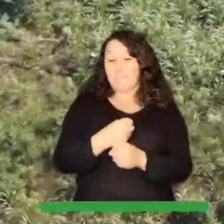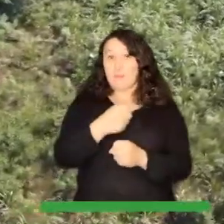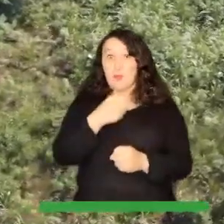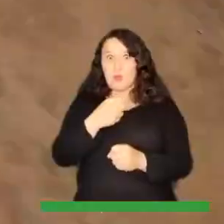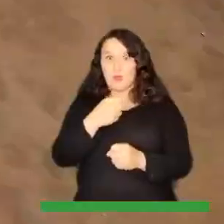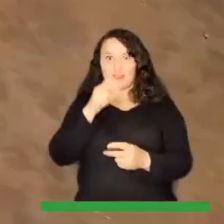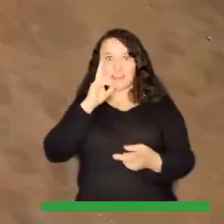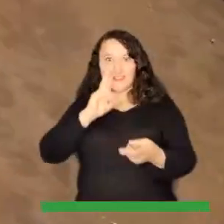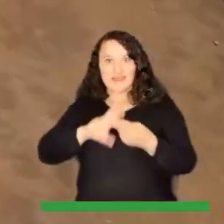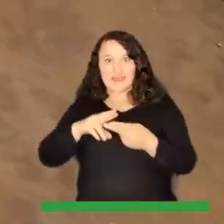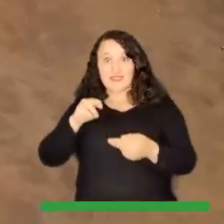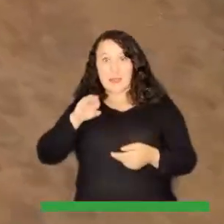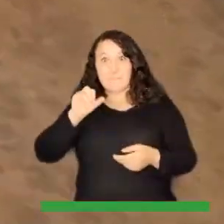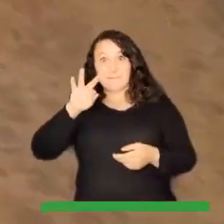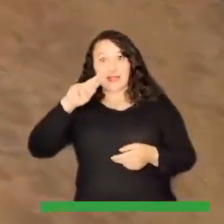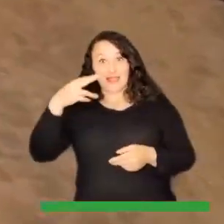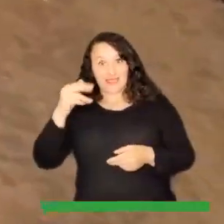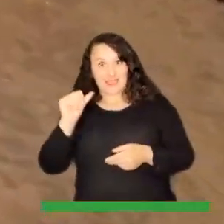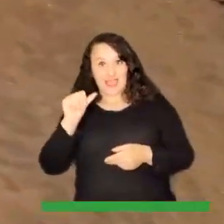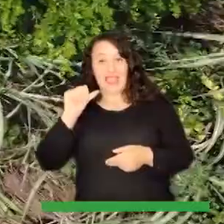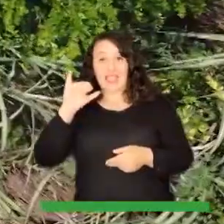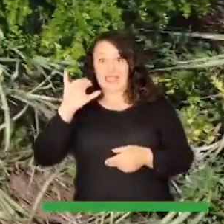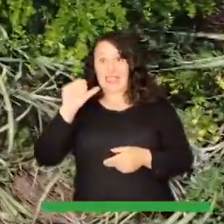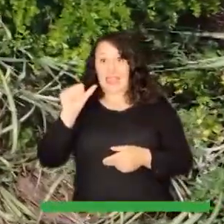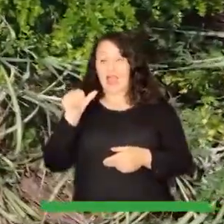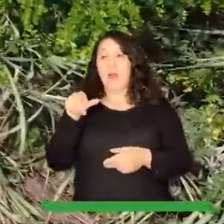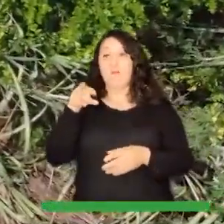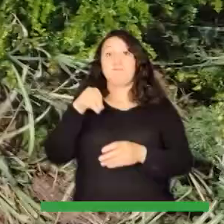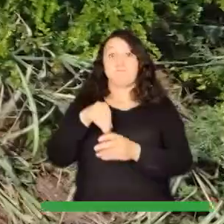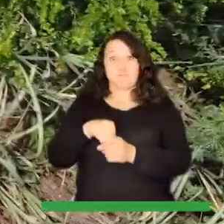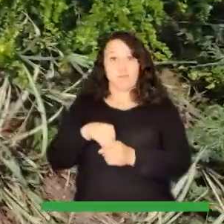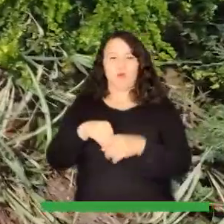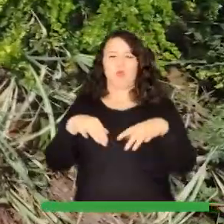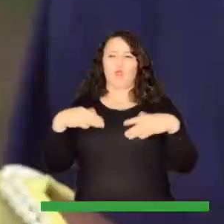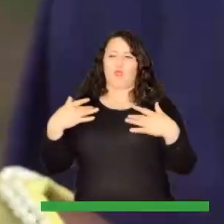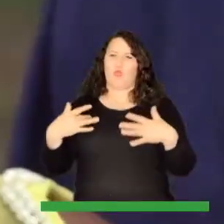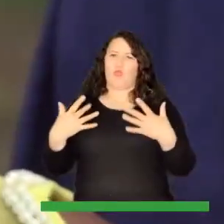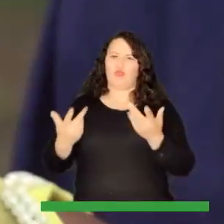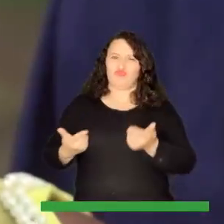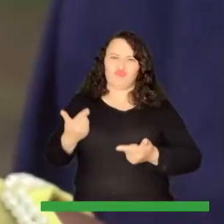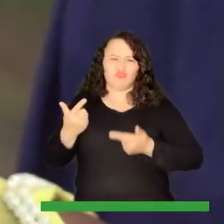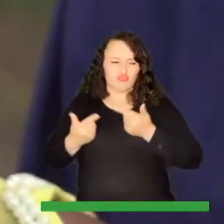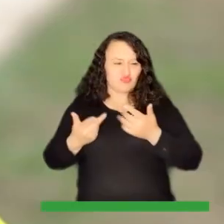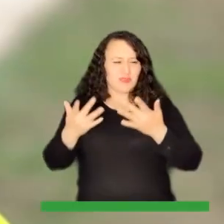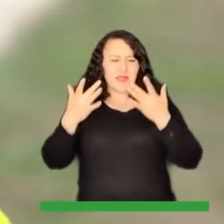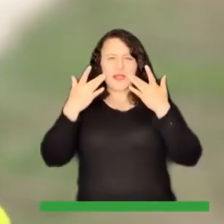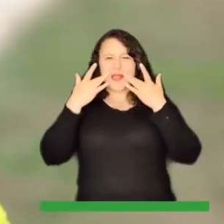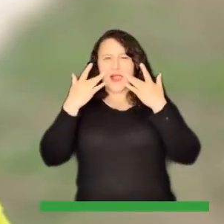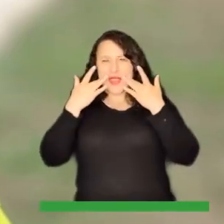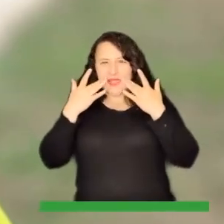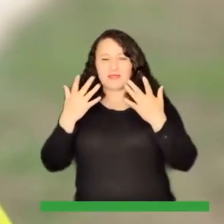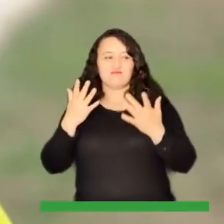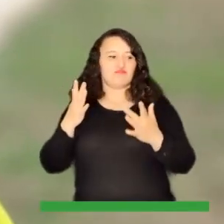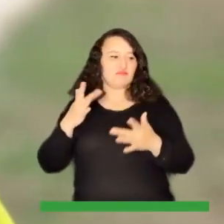descubrir cómo Marta de nuestra familia Ica, perteneciente al pueblo cubeo, apalanca fitosanitariamente las chagras,